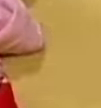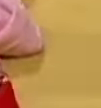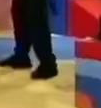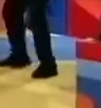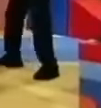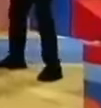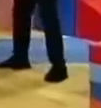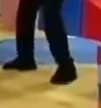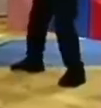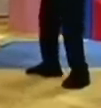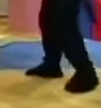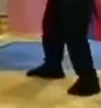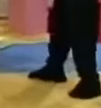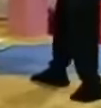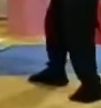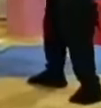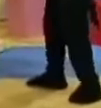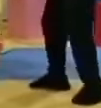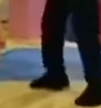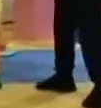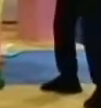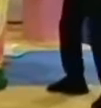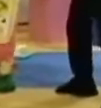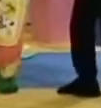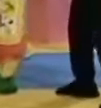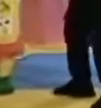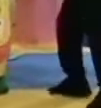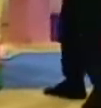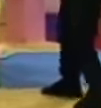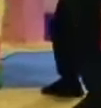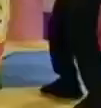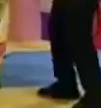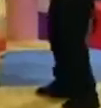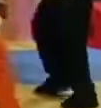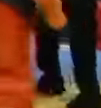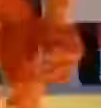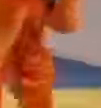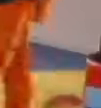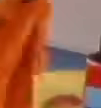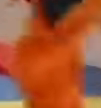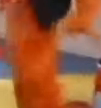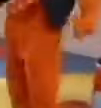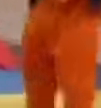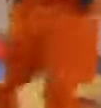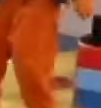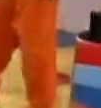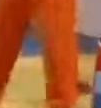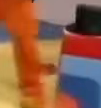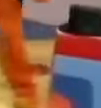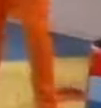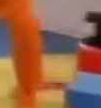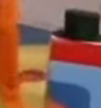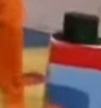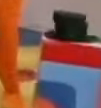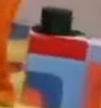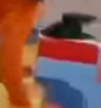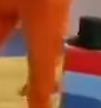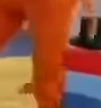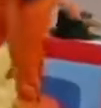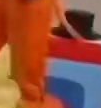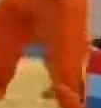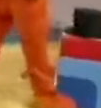Juegos tradicionales a ti te van a gustar. Juega, salta, corre, ayúdame a recordar.